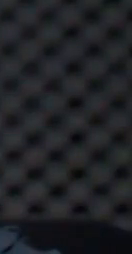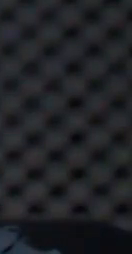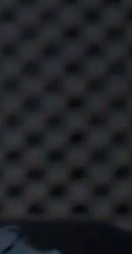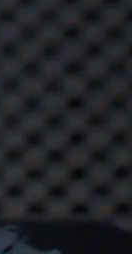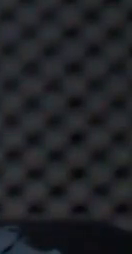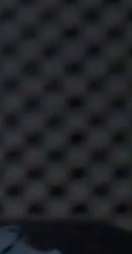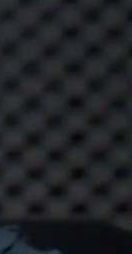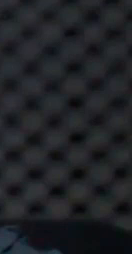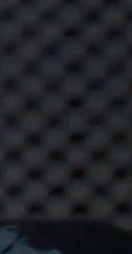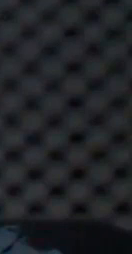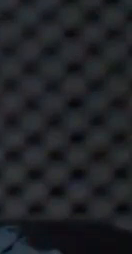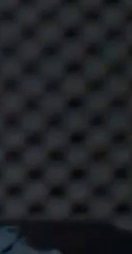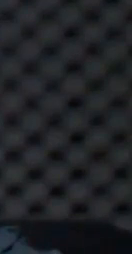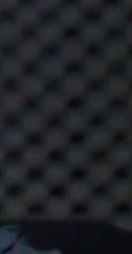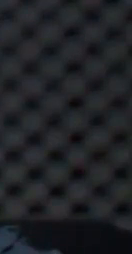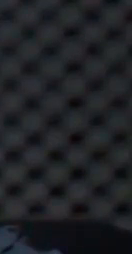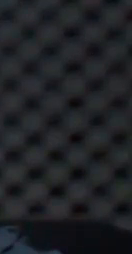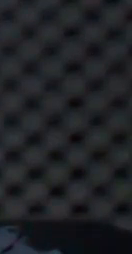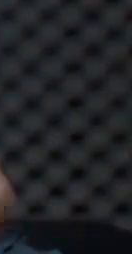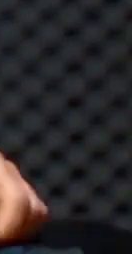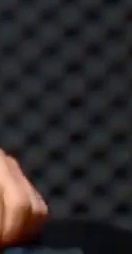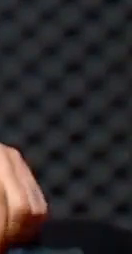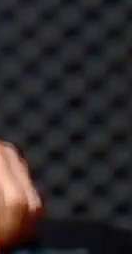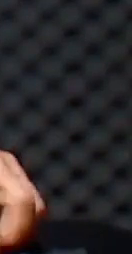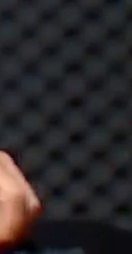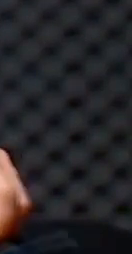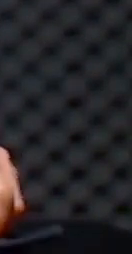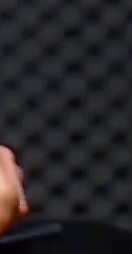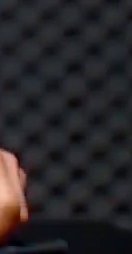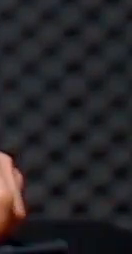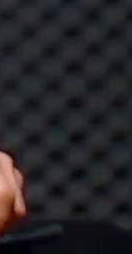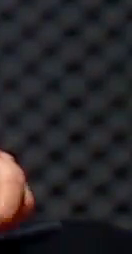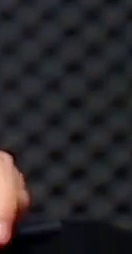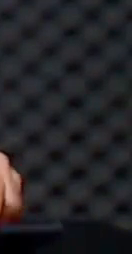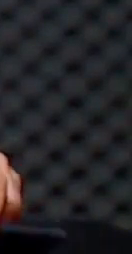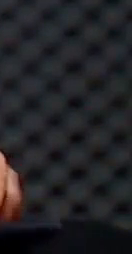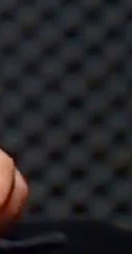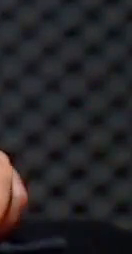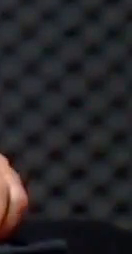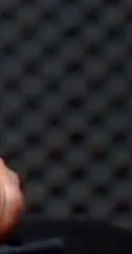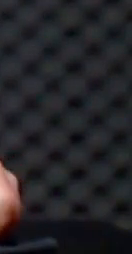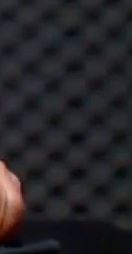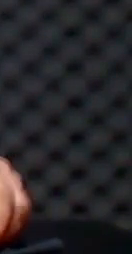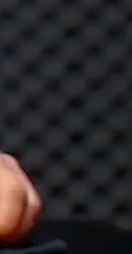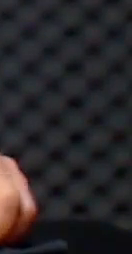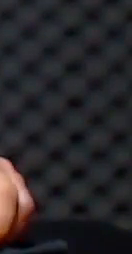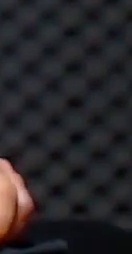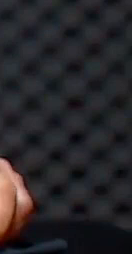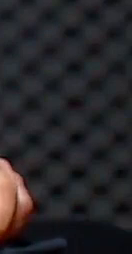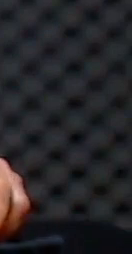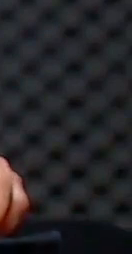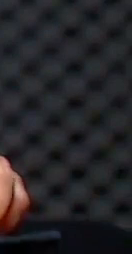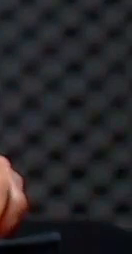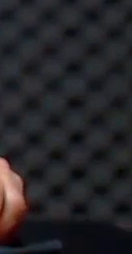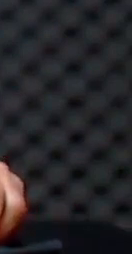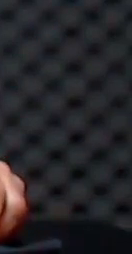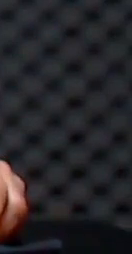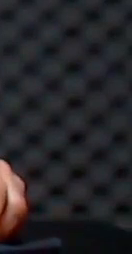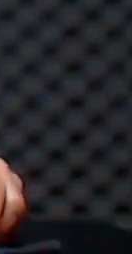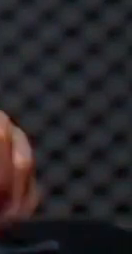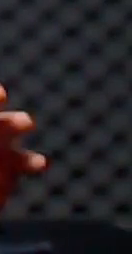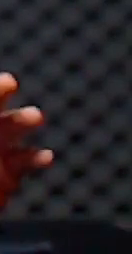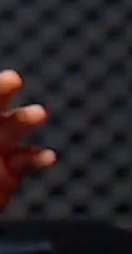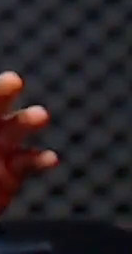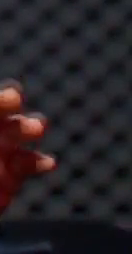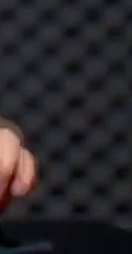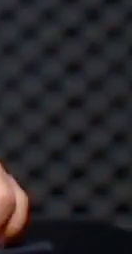hasta el final de la mañana, los siguientes minutos, a hablar del béisbol, su deporte, su pasión, su deporte favorito y de cómo va, ¿no?